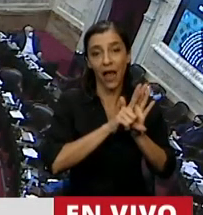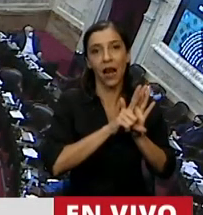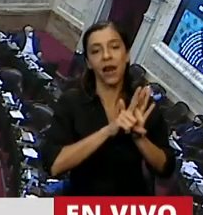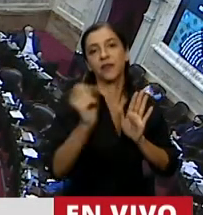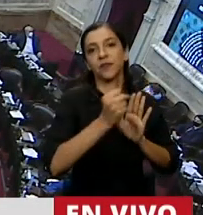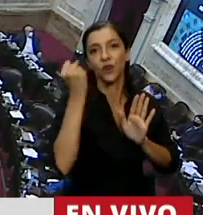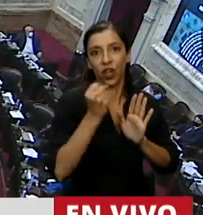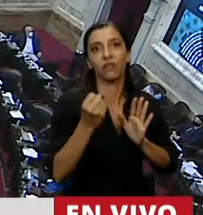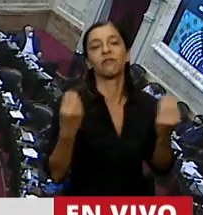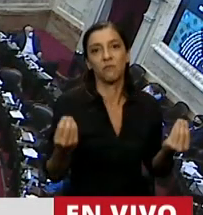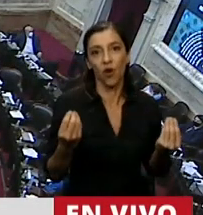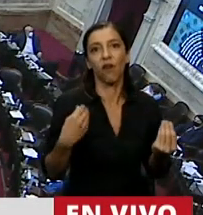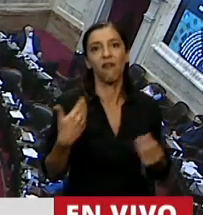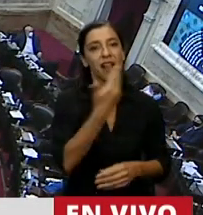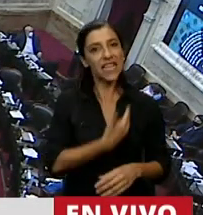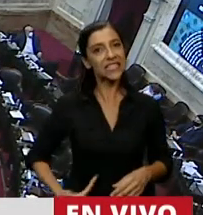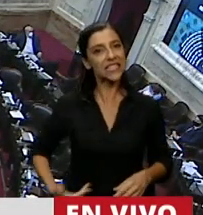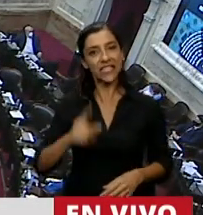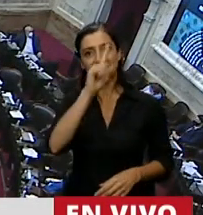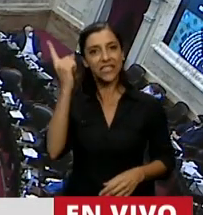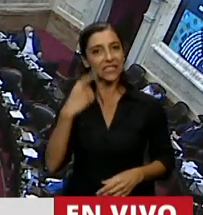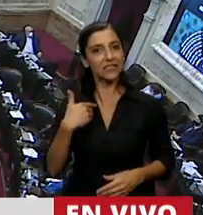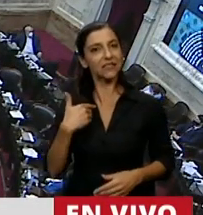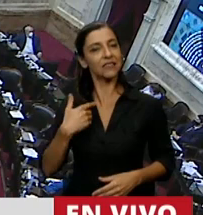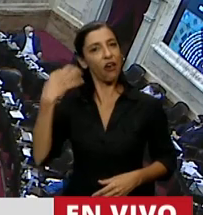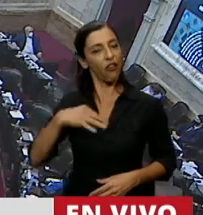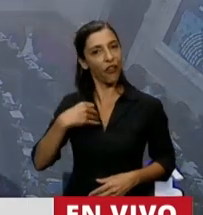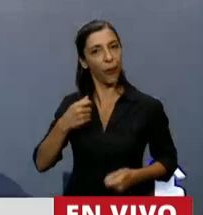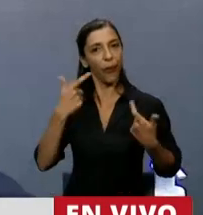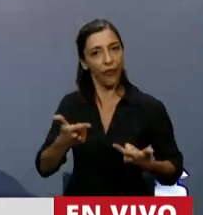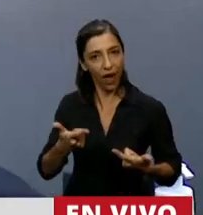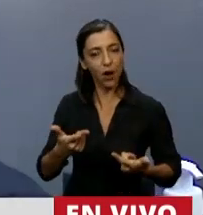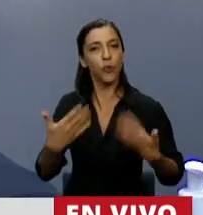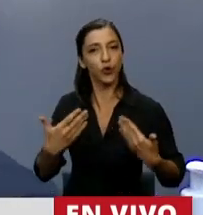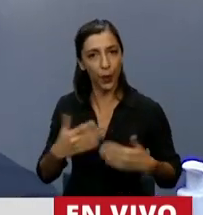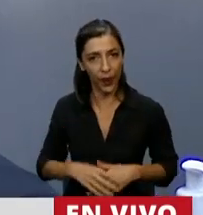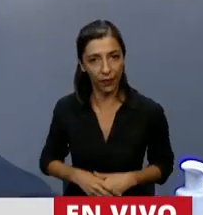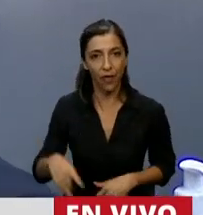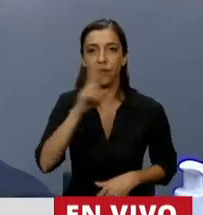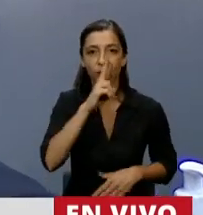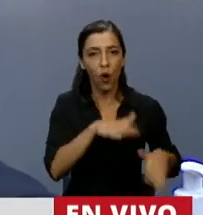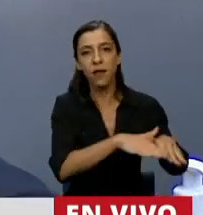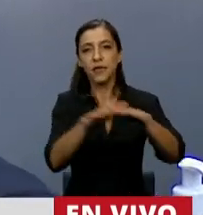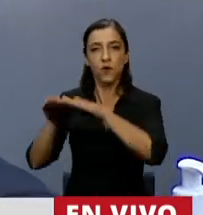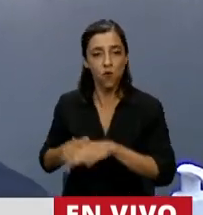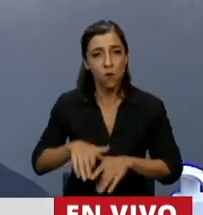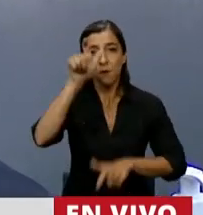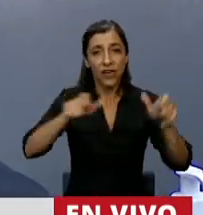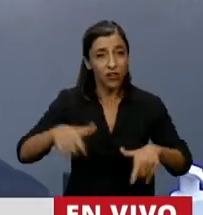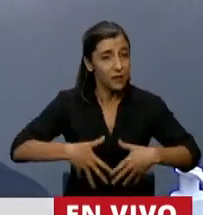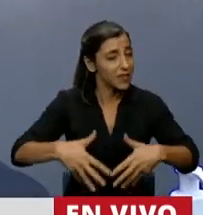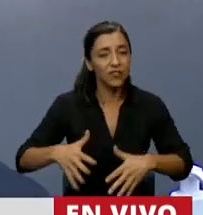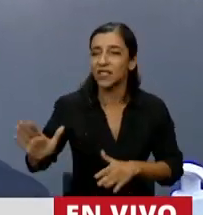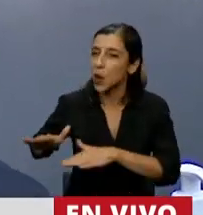Tiene que ver con la presencia del Estado en igualdad de condiciones para todas las mujeres, para todos los seres gestantes, para